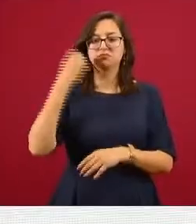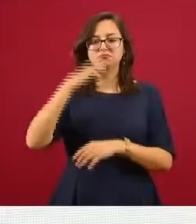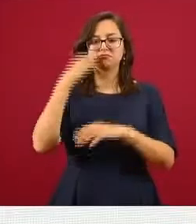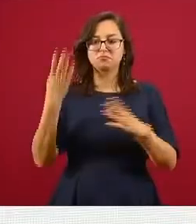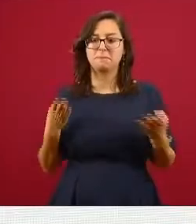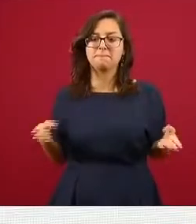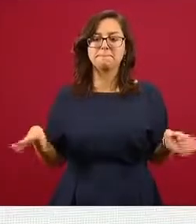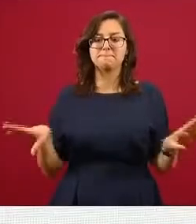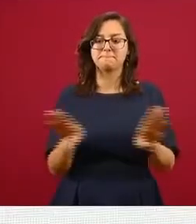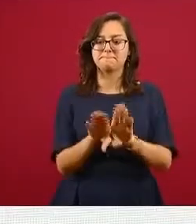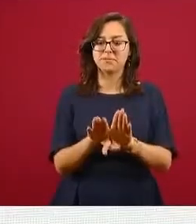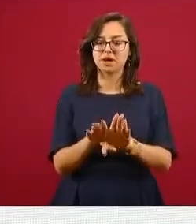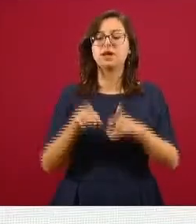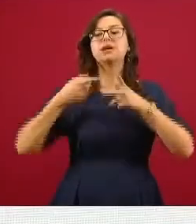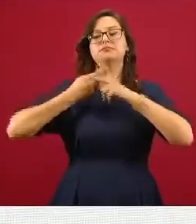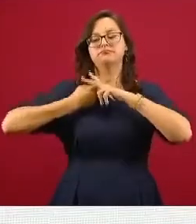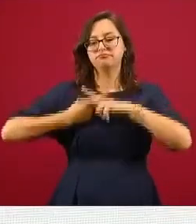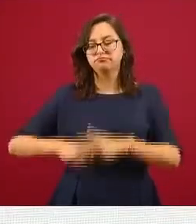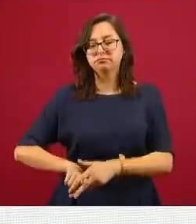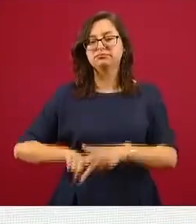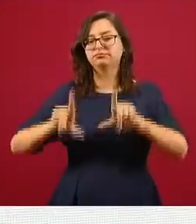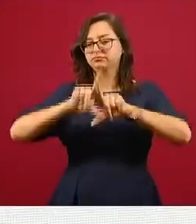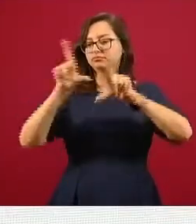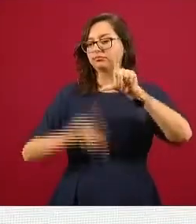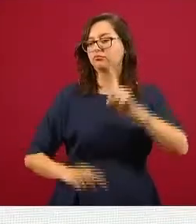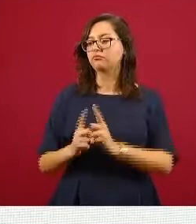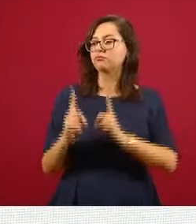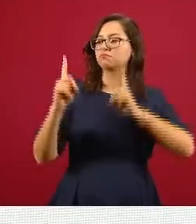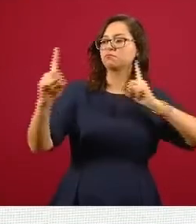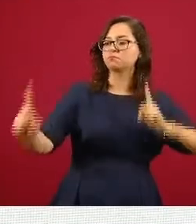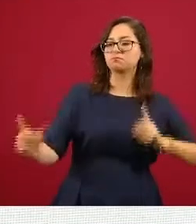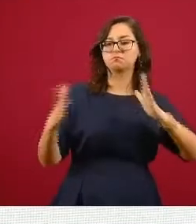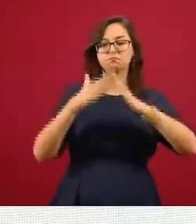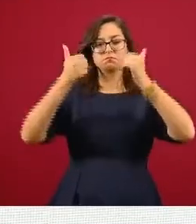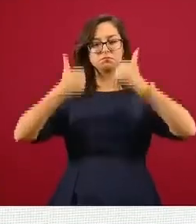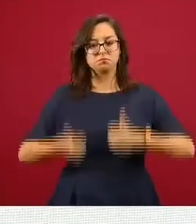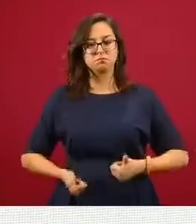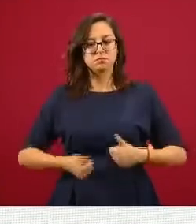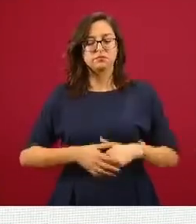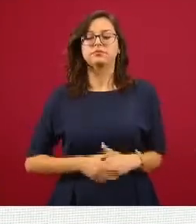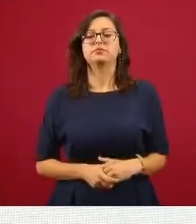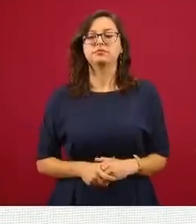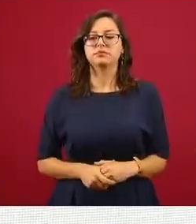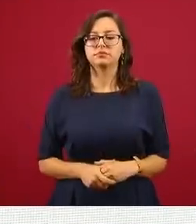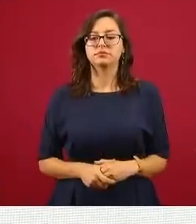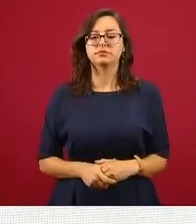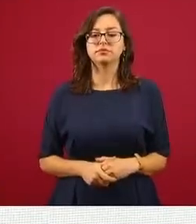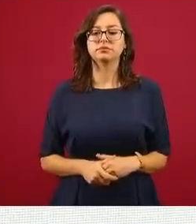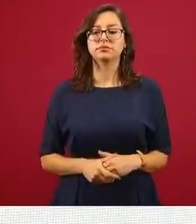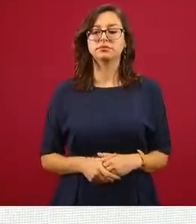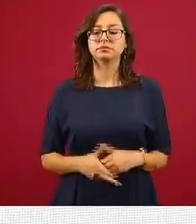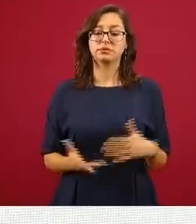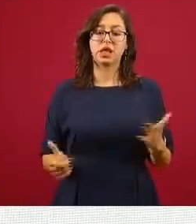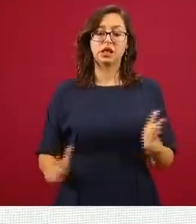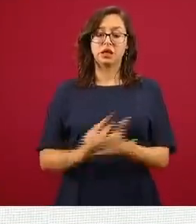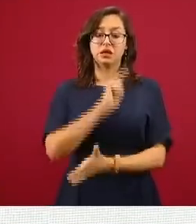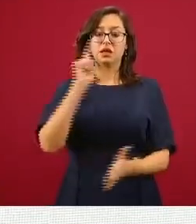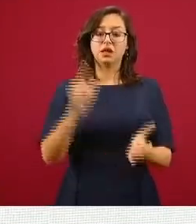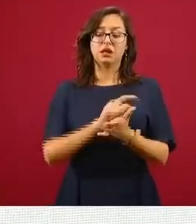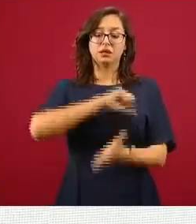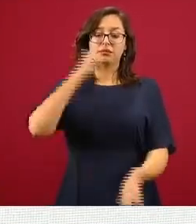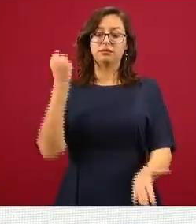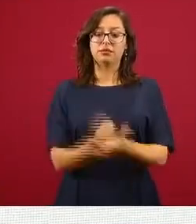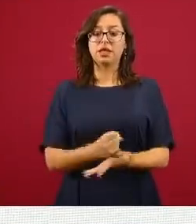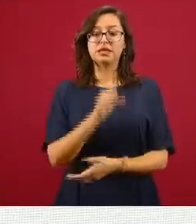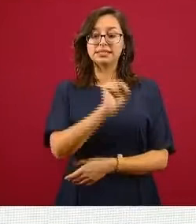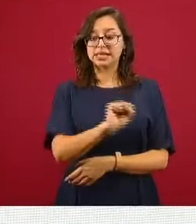aquí, el inicio de la Jornada Nacional de Sana Distancia. Esto se formalizó jurídicamente con una resolución de